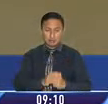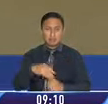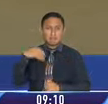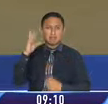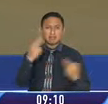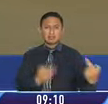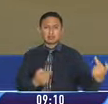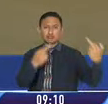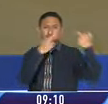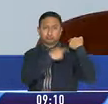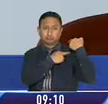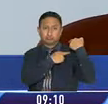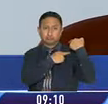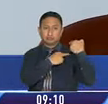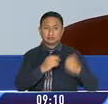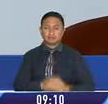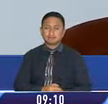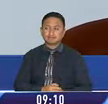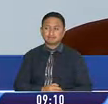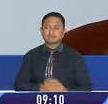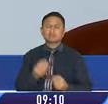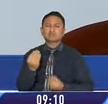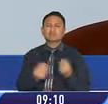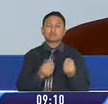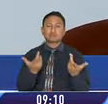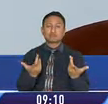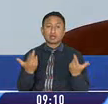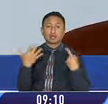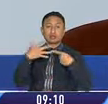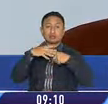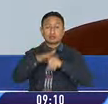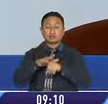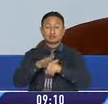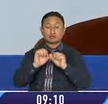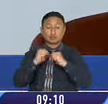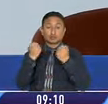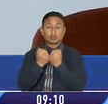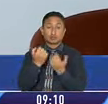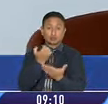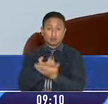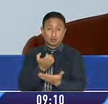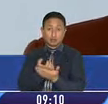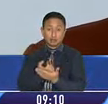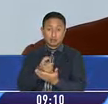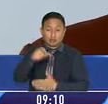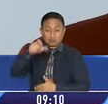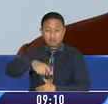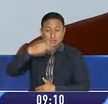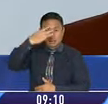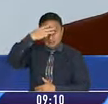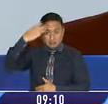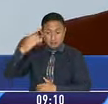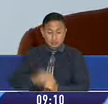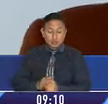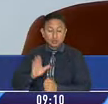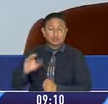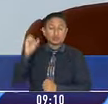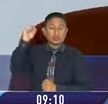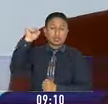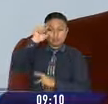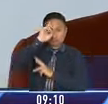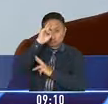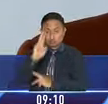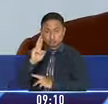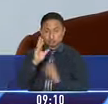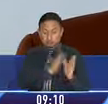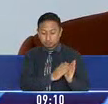mayores responsabilidades. Lo que busca es la inclusión social y económica de las personas de movilidad humana, la protección de sus derechos, la